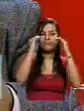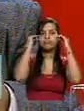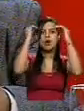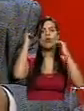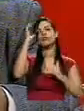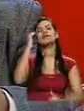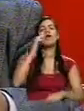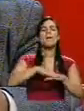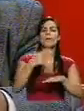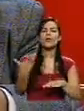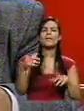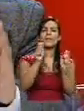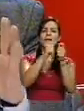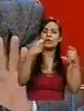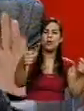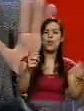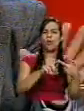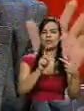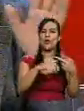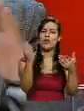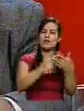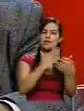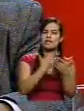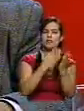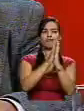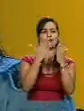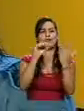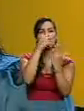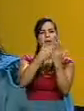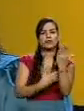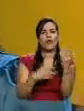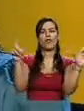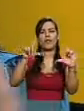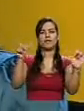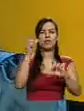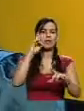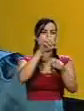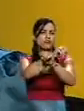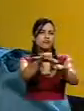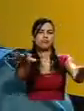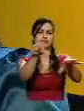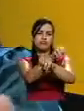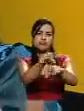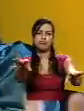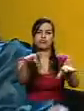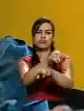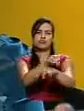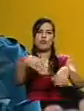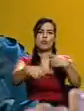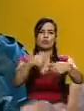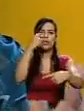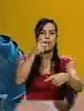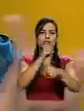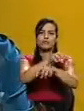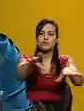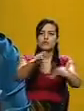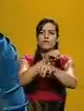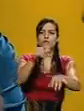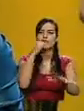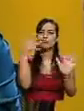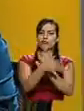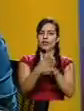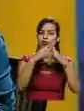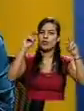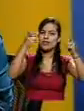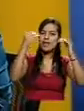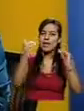tanto la prensa, la radio, la televisión, libros, folletos, encartados, etcétera, nos están permanentemente, nos están informando acerca de todo